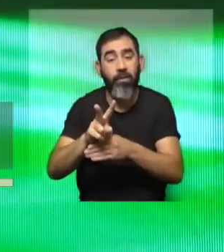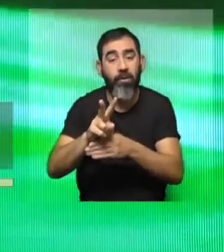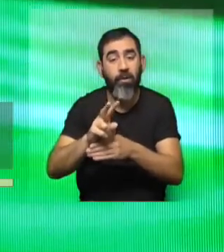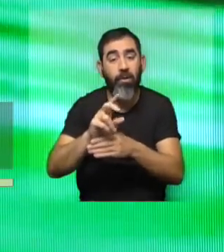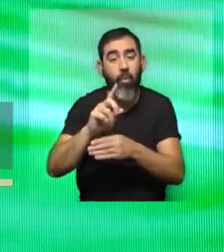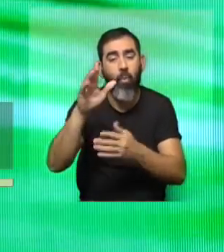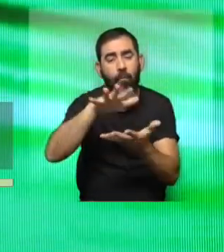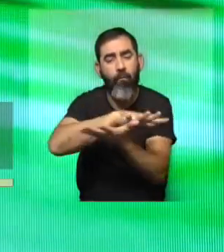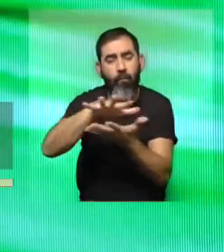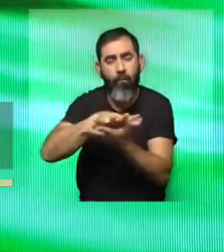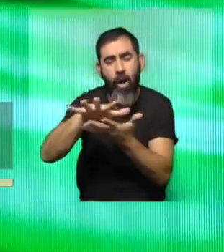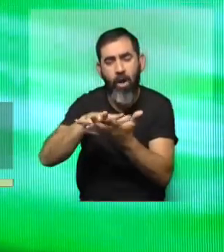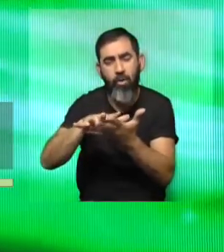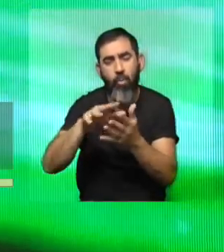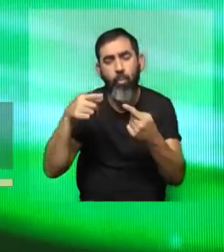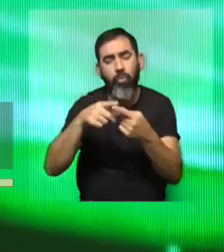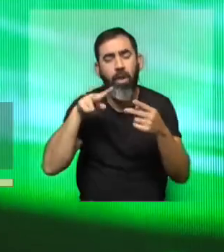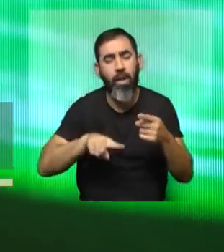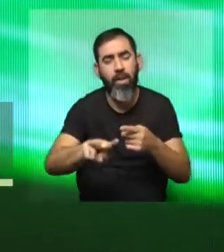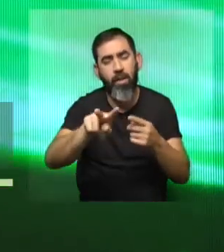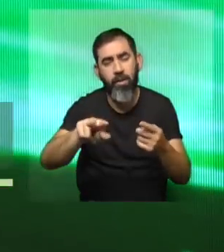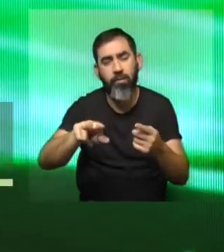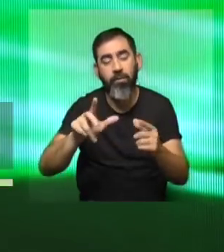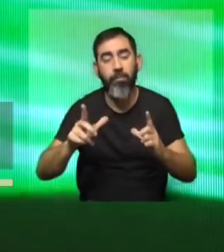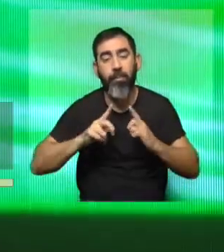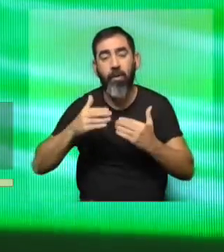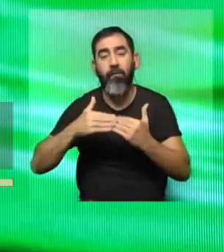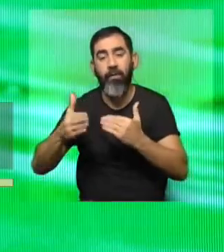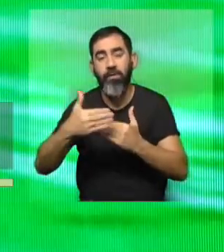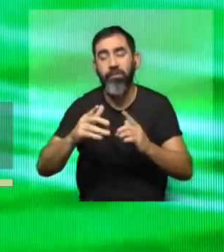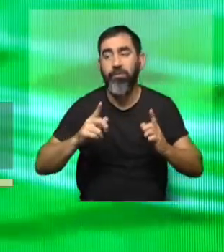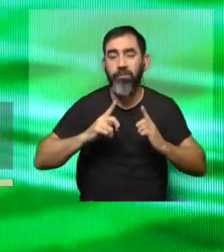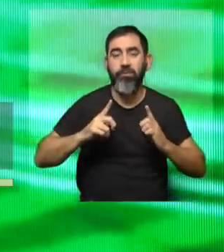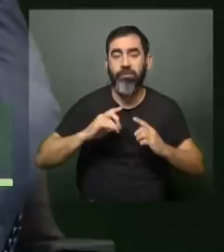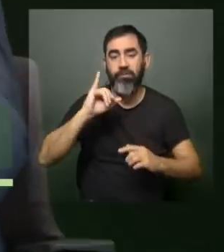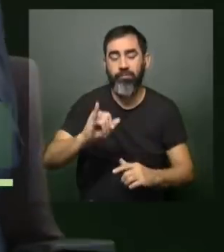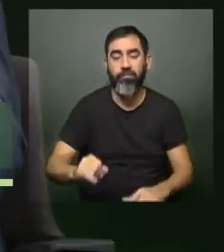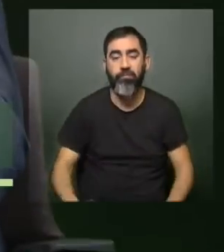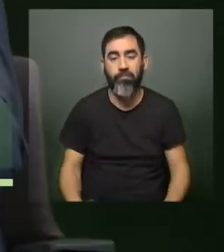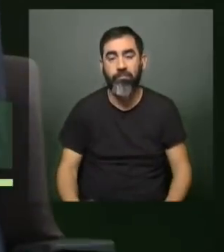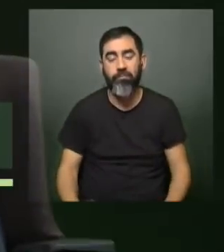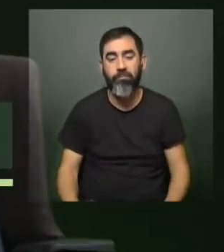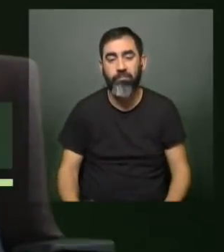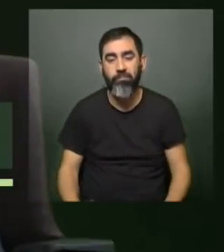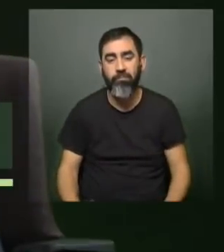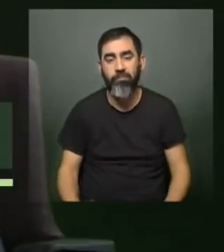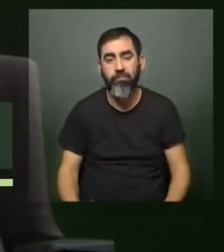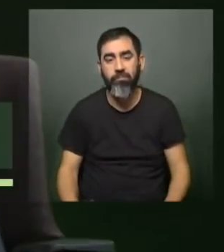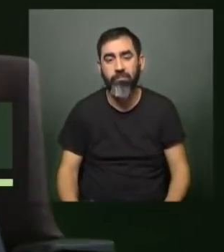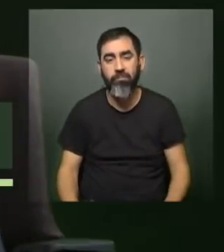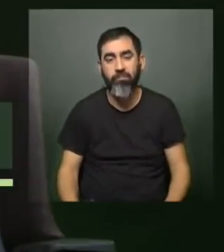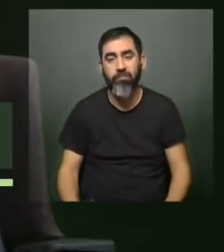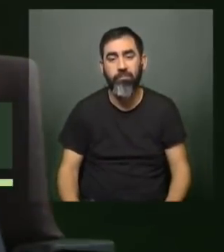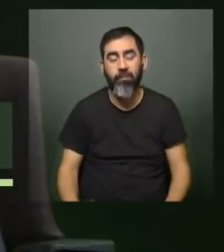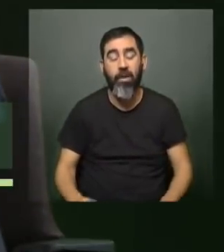Guzmán un barrio ya en punta rieles Ahí está Espero los vecinos esperan los vecinos ya está bien Bueno estamos casi en el final pero vos decías